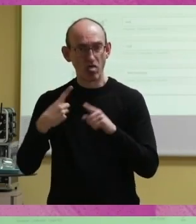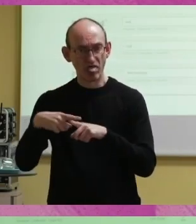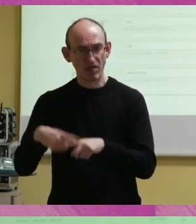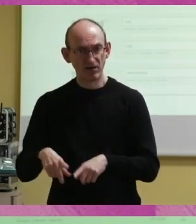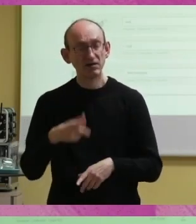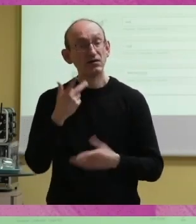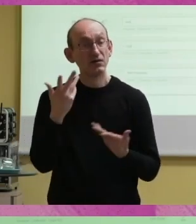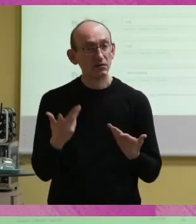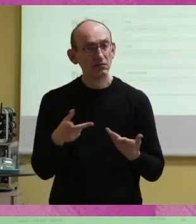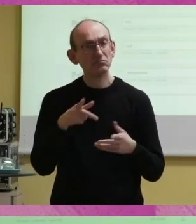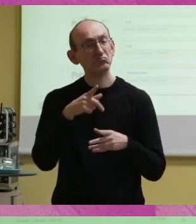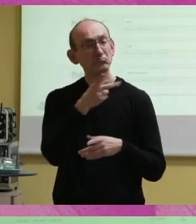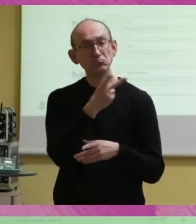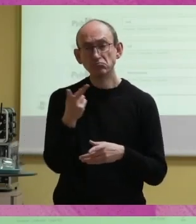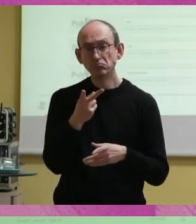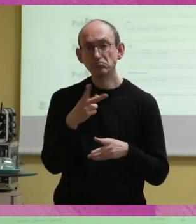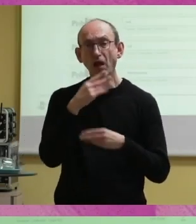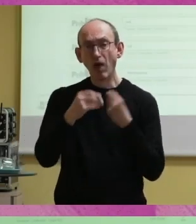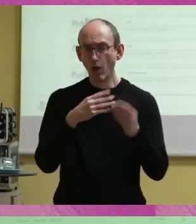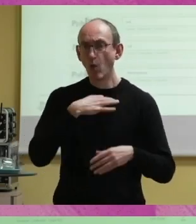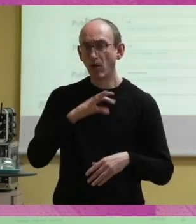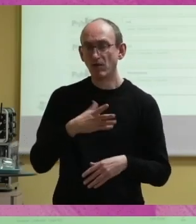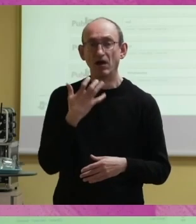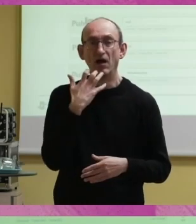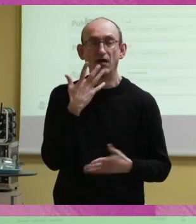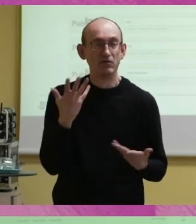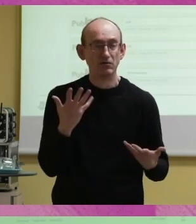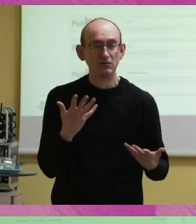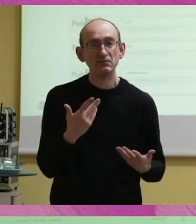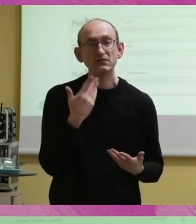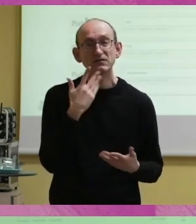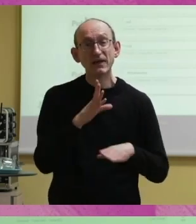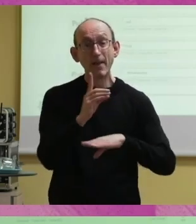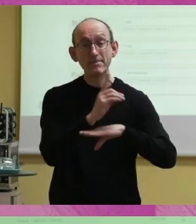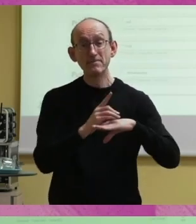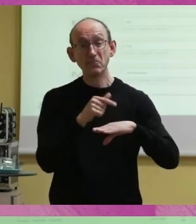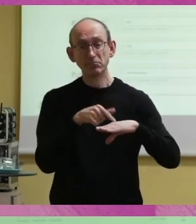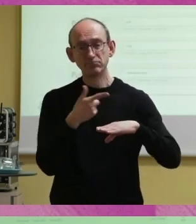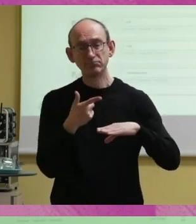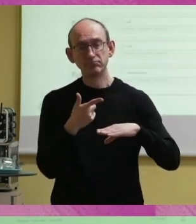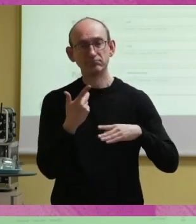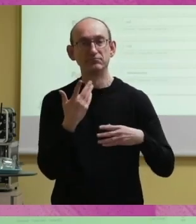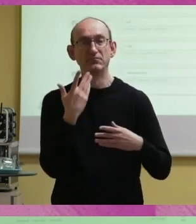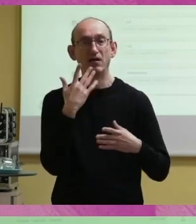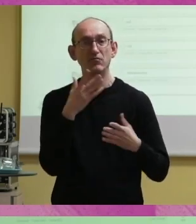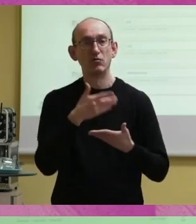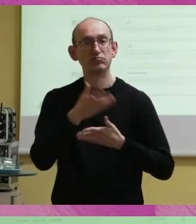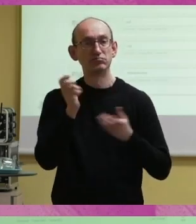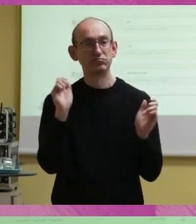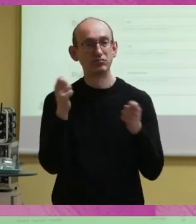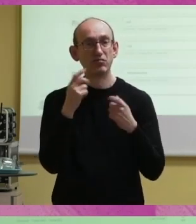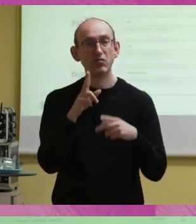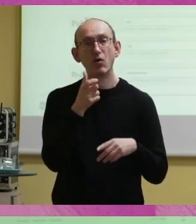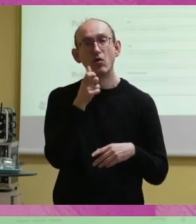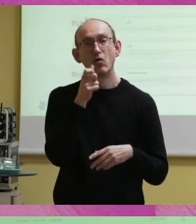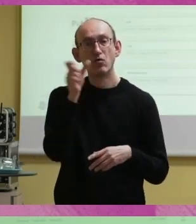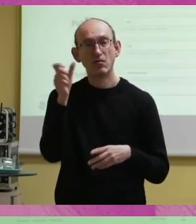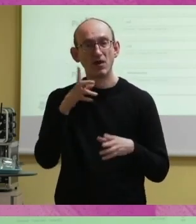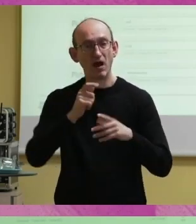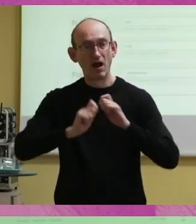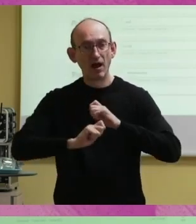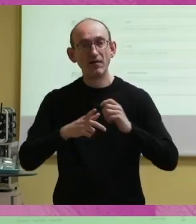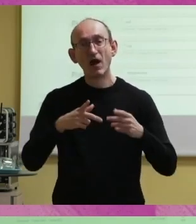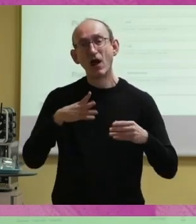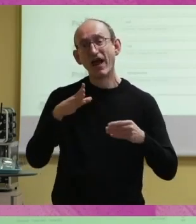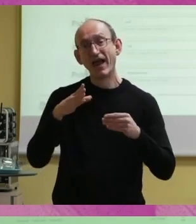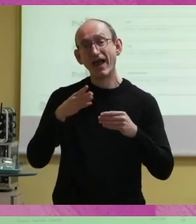podemos ir haciendo. Entonces, vemos como cuando nosotros ponemos en bases de datos como las de publicaciones estas palabras claves, ¿no? El uso de genomas,